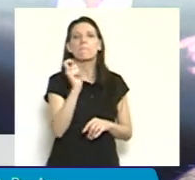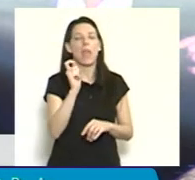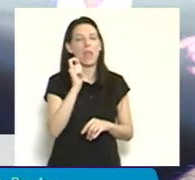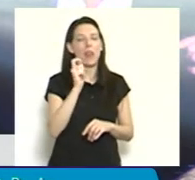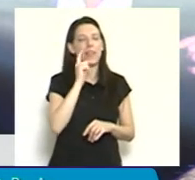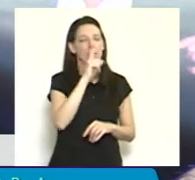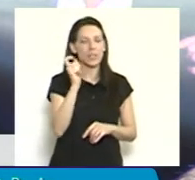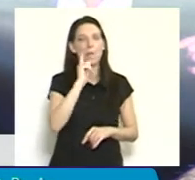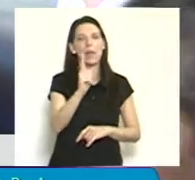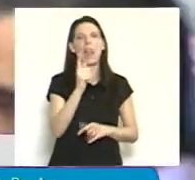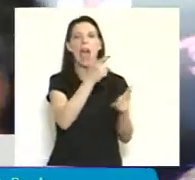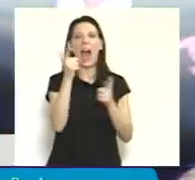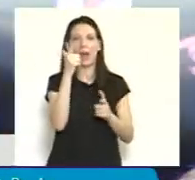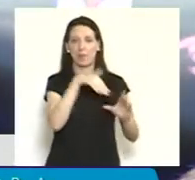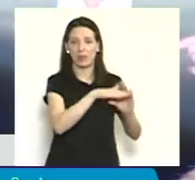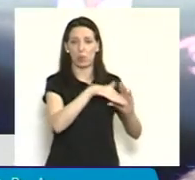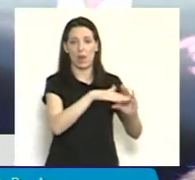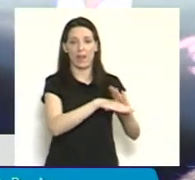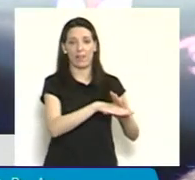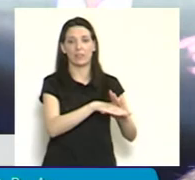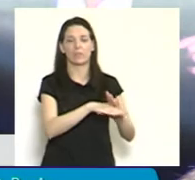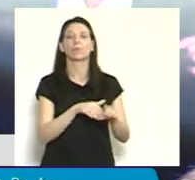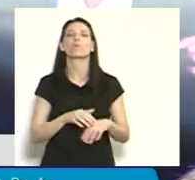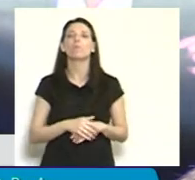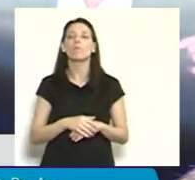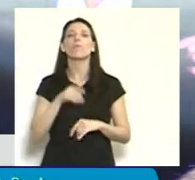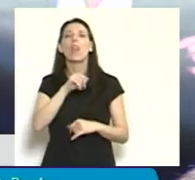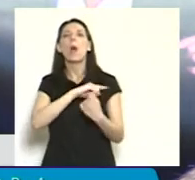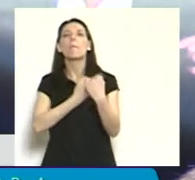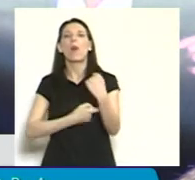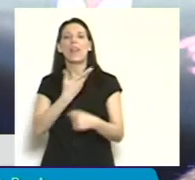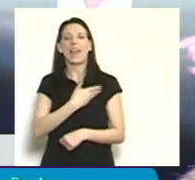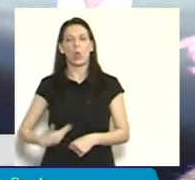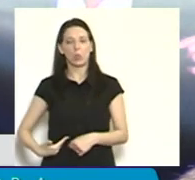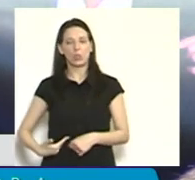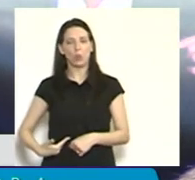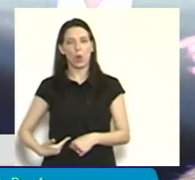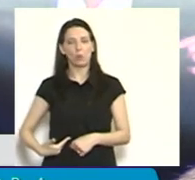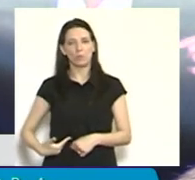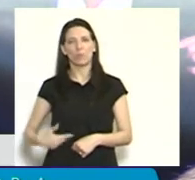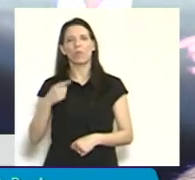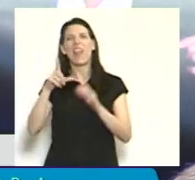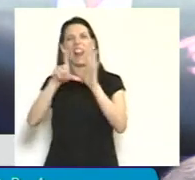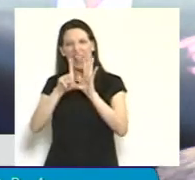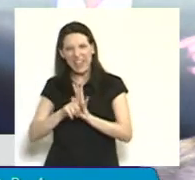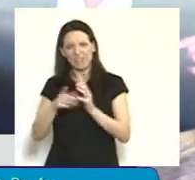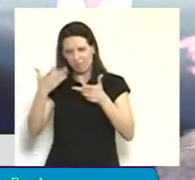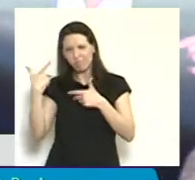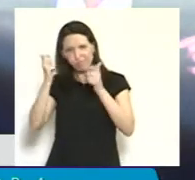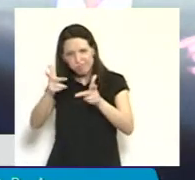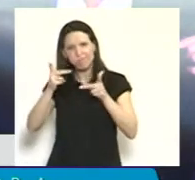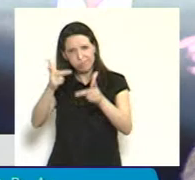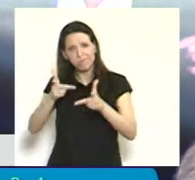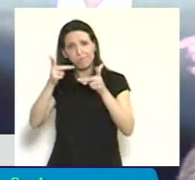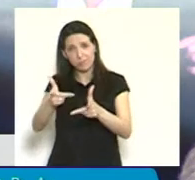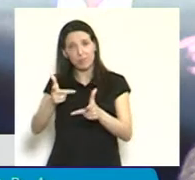Todos estos pasos dados desde el Poder Ejecutivo Nacional y todas las leyes mencionadas han